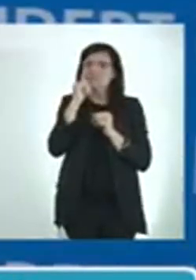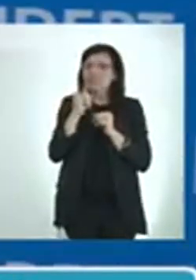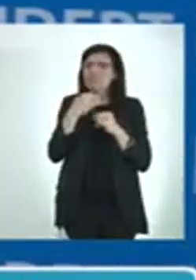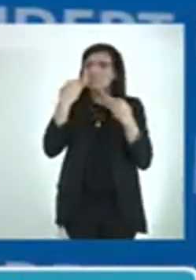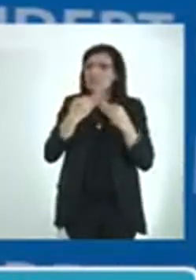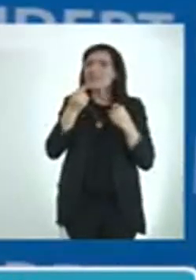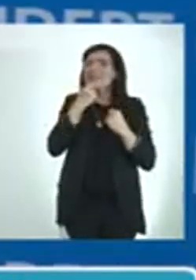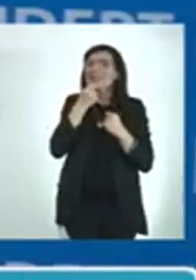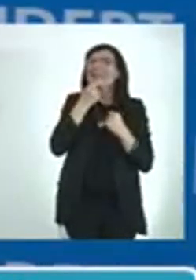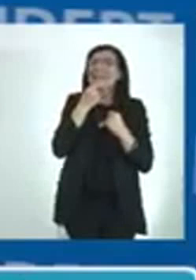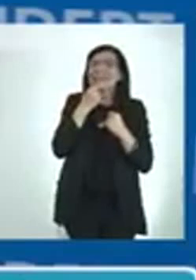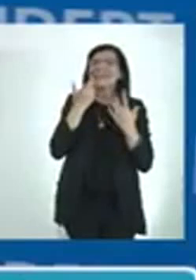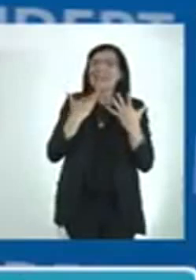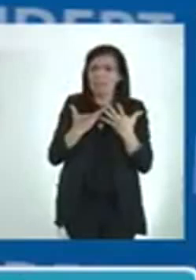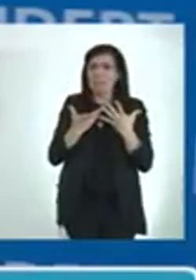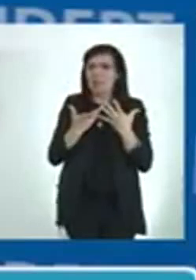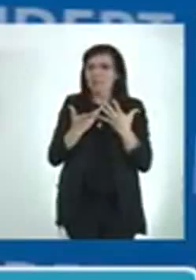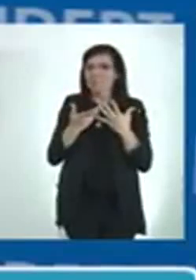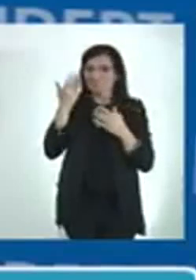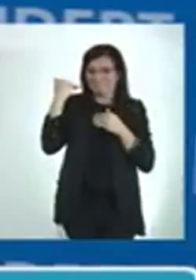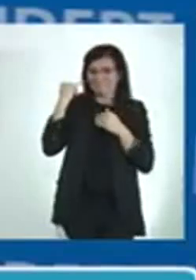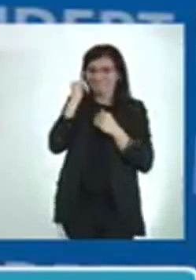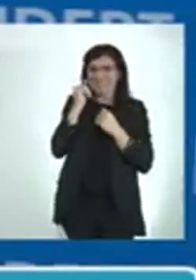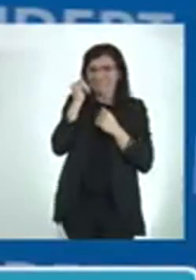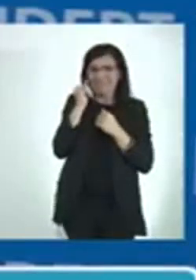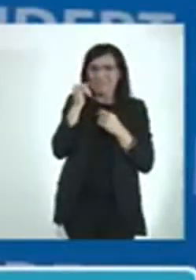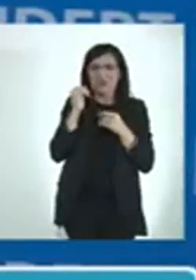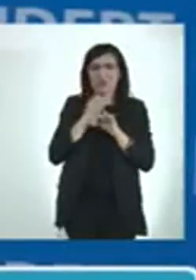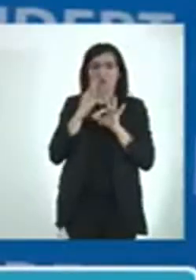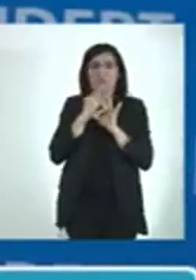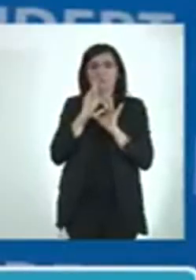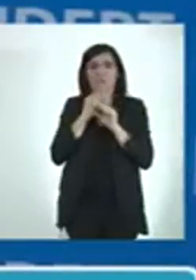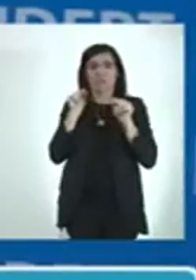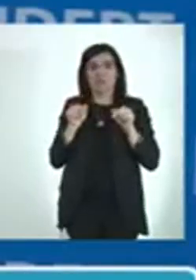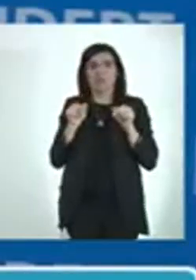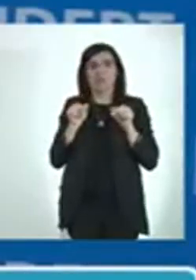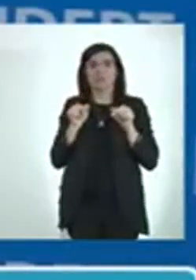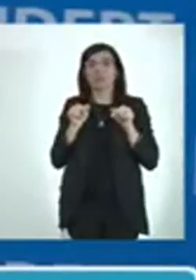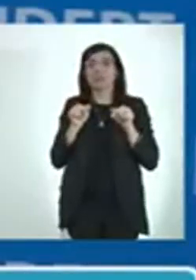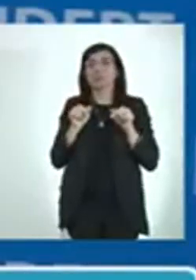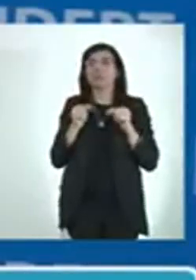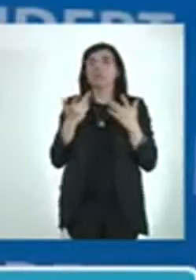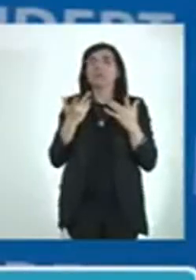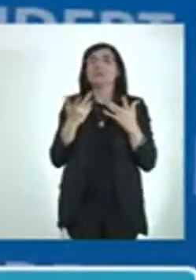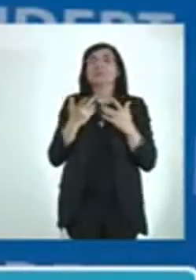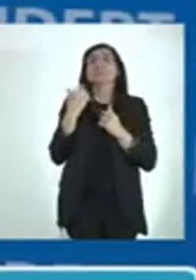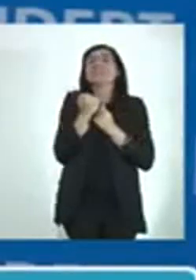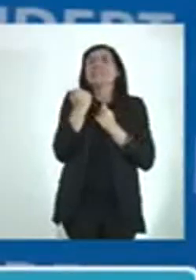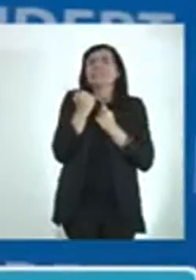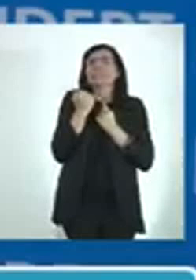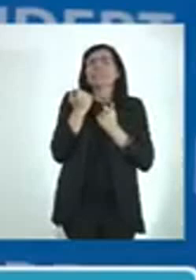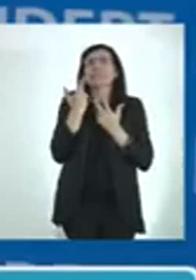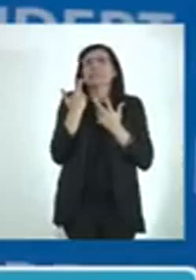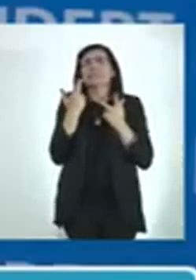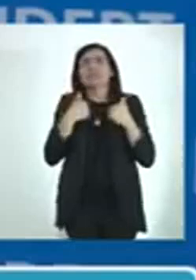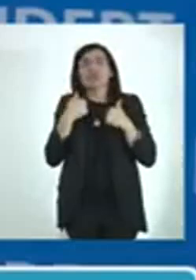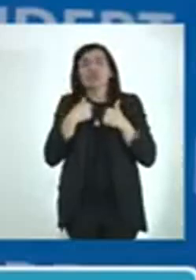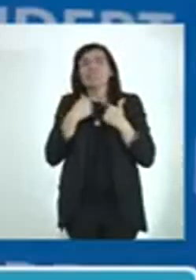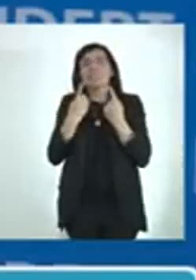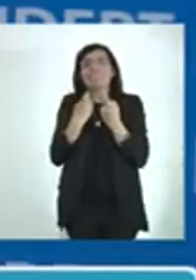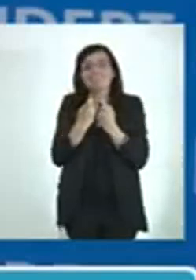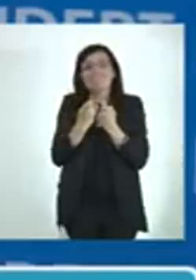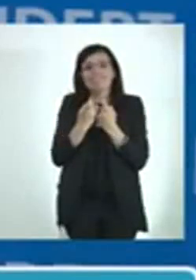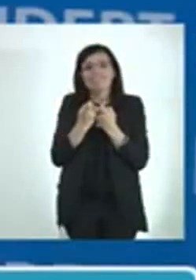imitar. La docente, la profe Karina, de la experiencia que vimos, ella tuvo una inquietud muy genuina de decir, yo